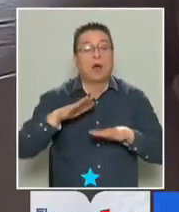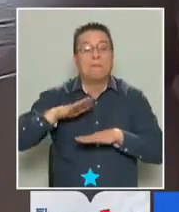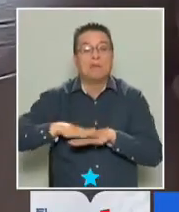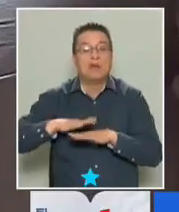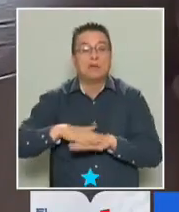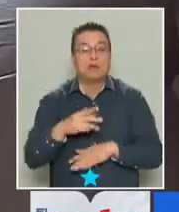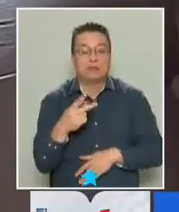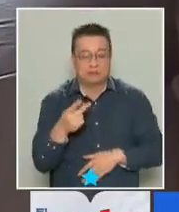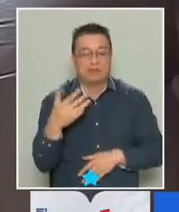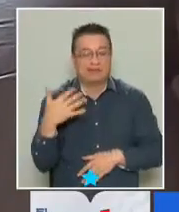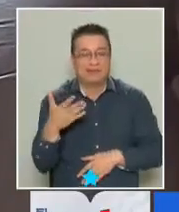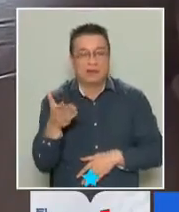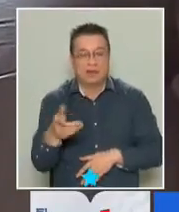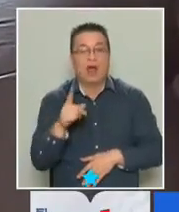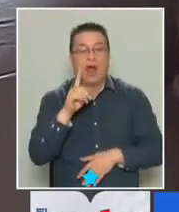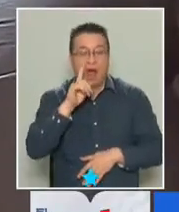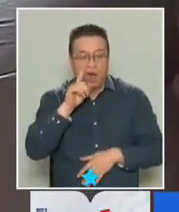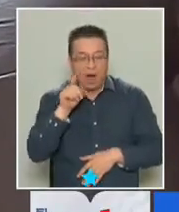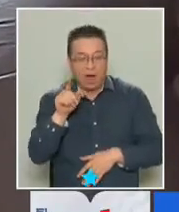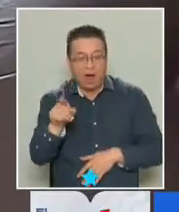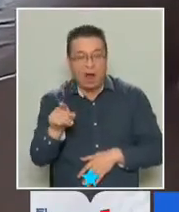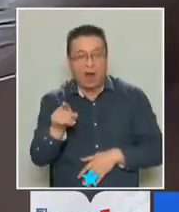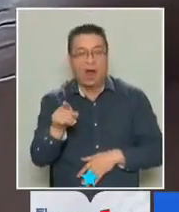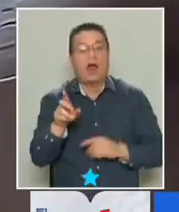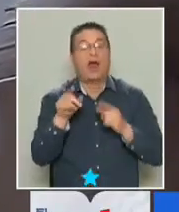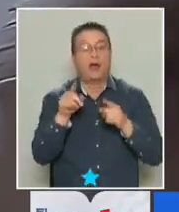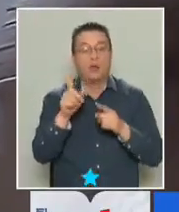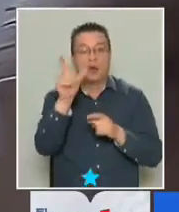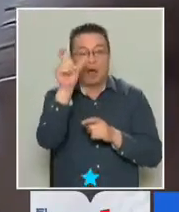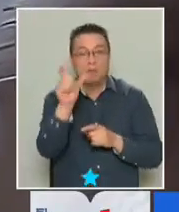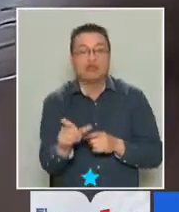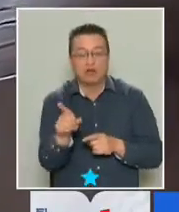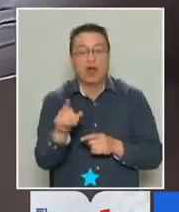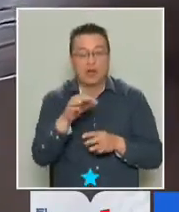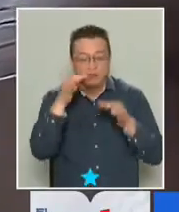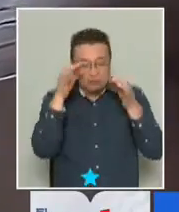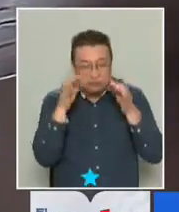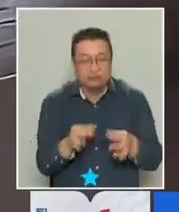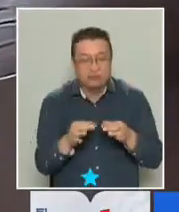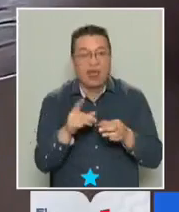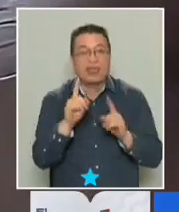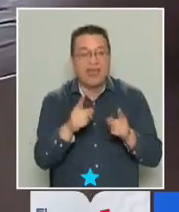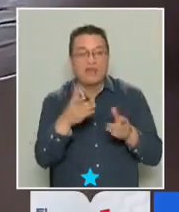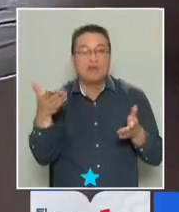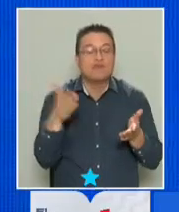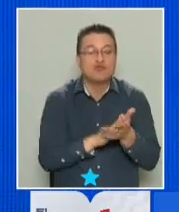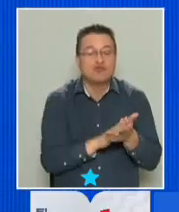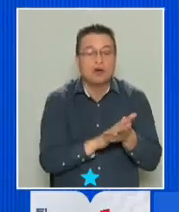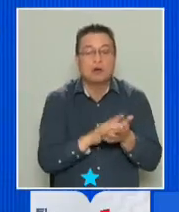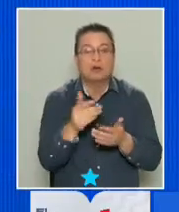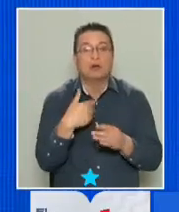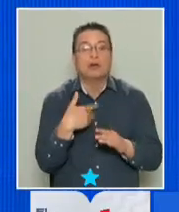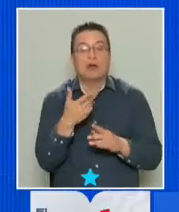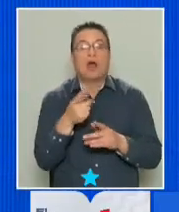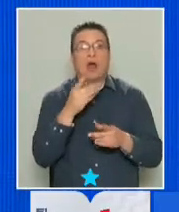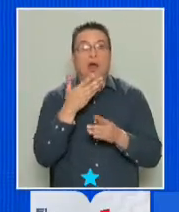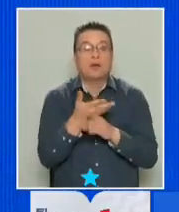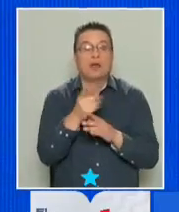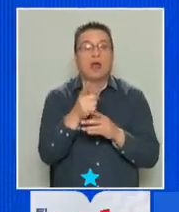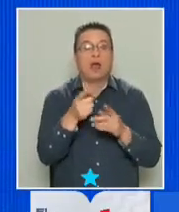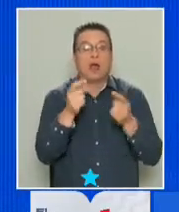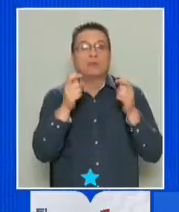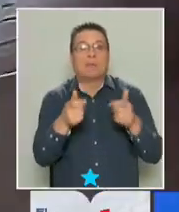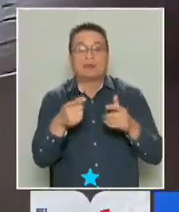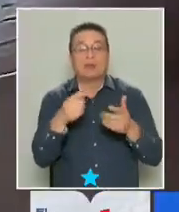vale decir que haya el caso de una persona que en definitiva tenga que morirse porque no tiene las capacidades el